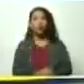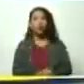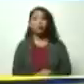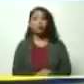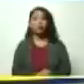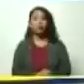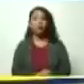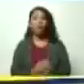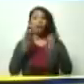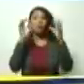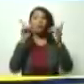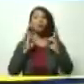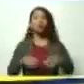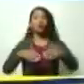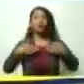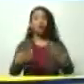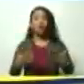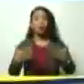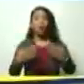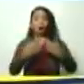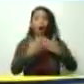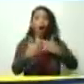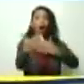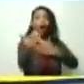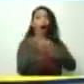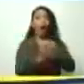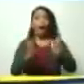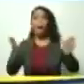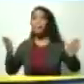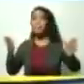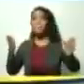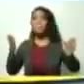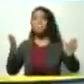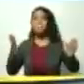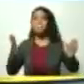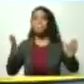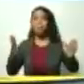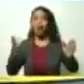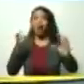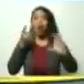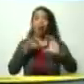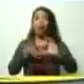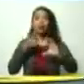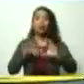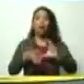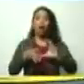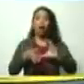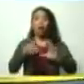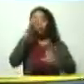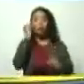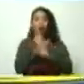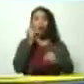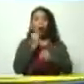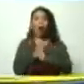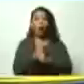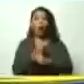su decisión de ampliar las licencias operativas de Chevron en Venezuela